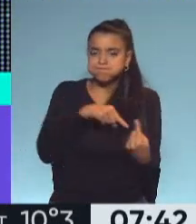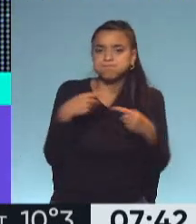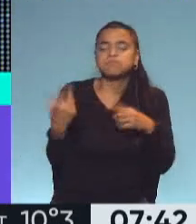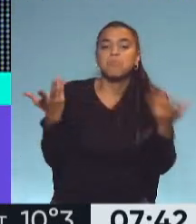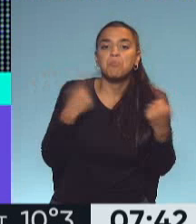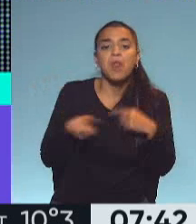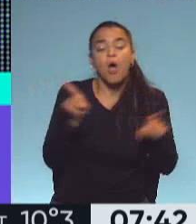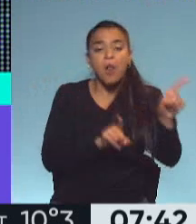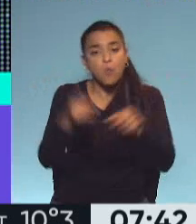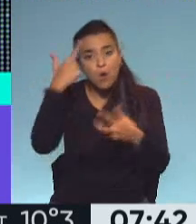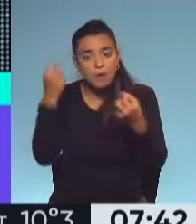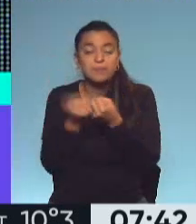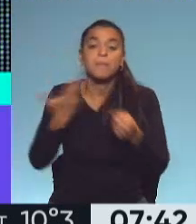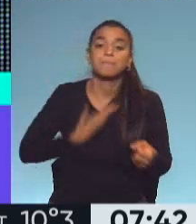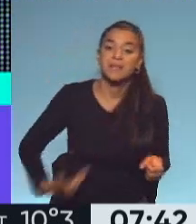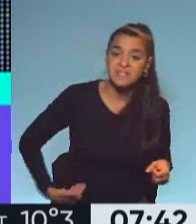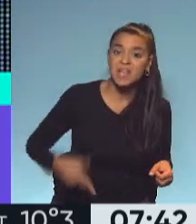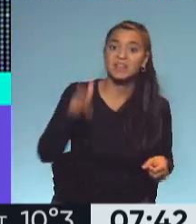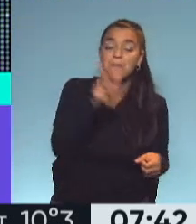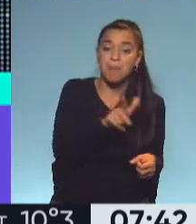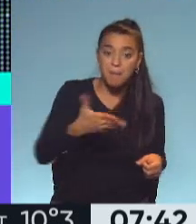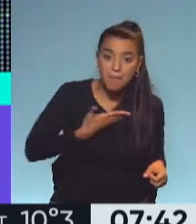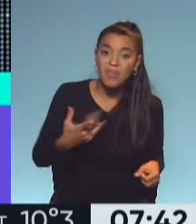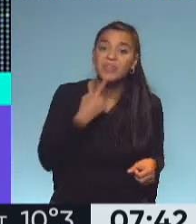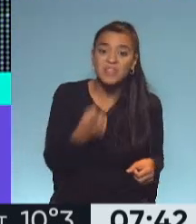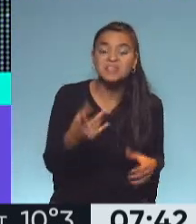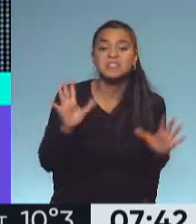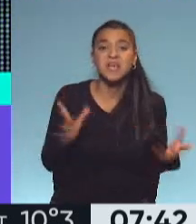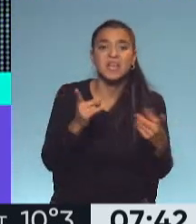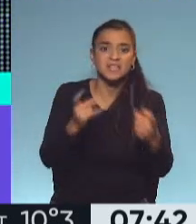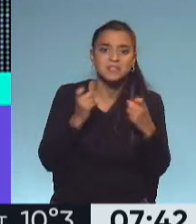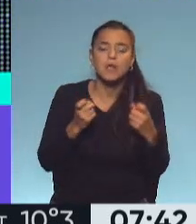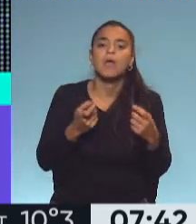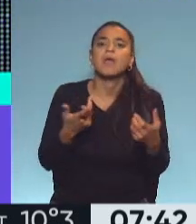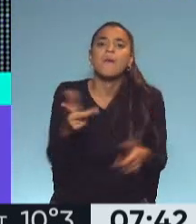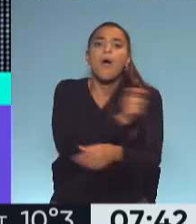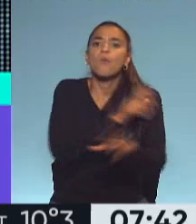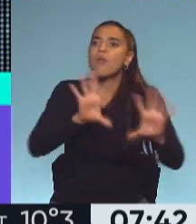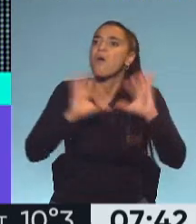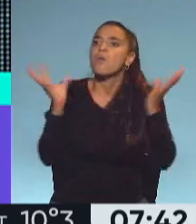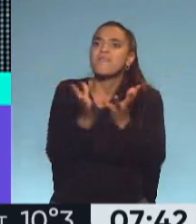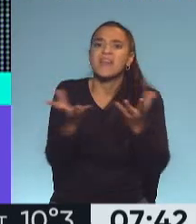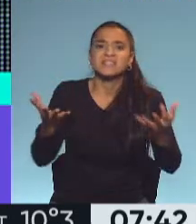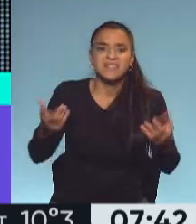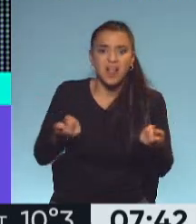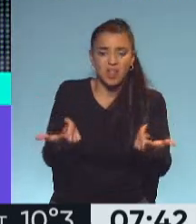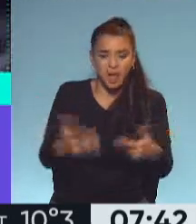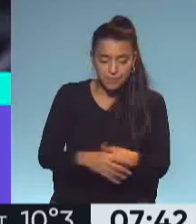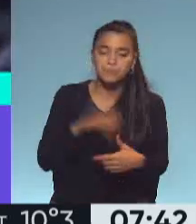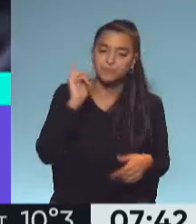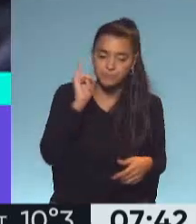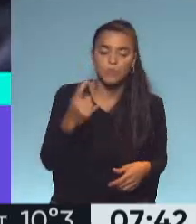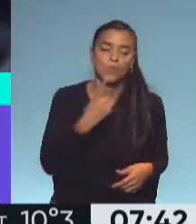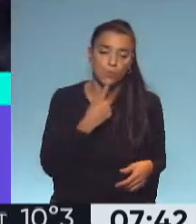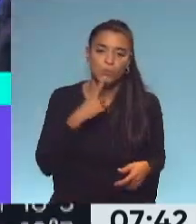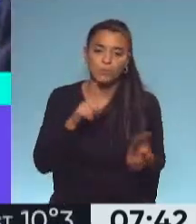pero hay coincidencia entre el presidente y el Papa Francisco, es que es necesario que sea un bien universal, ¿no? Sí, sin duda alguna. El